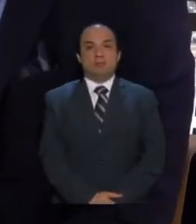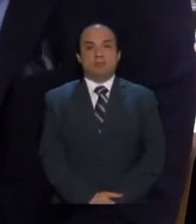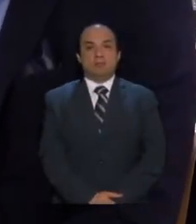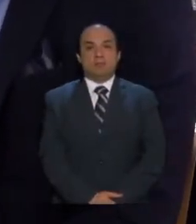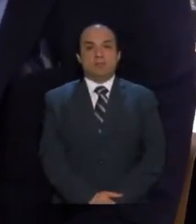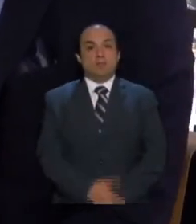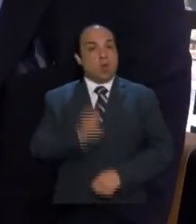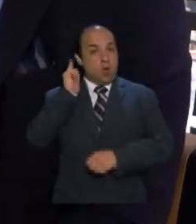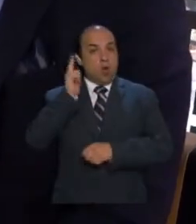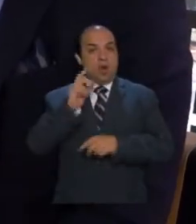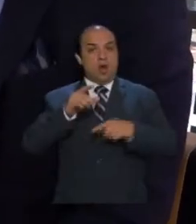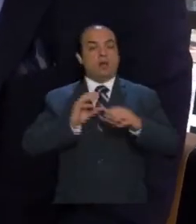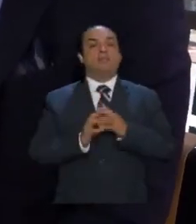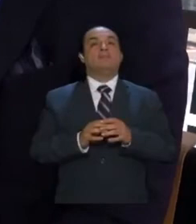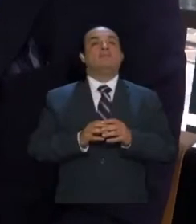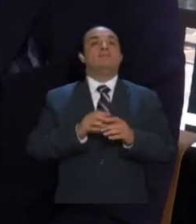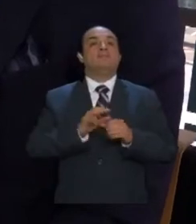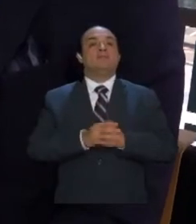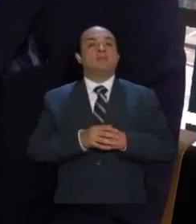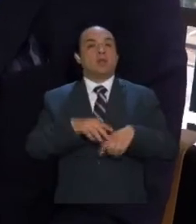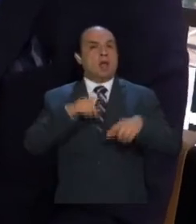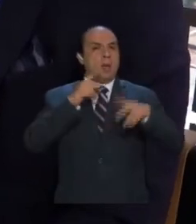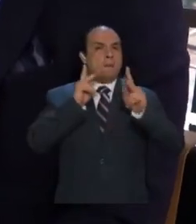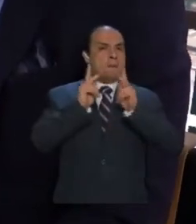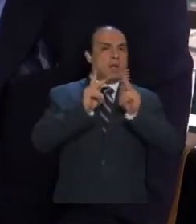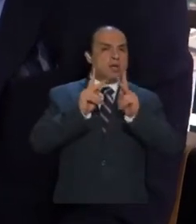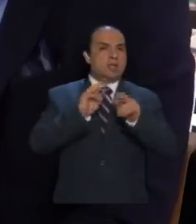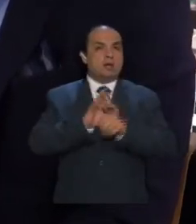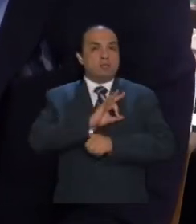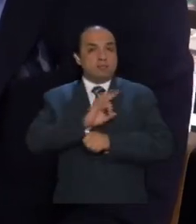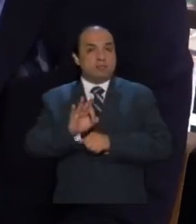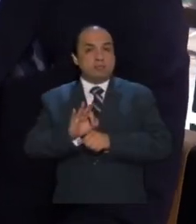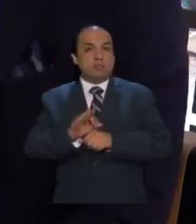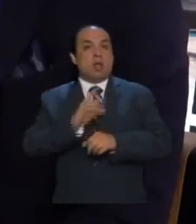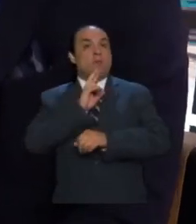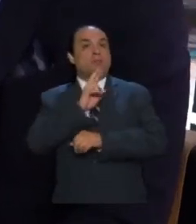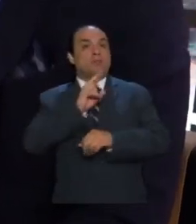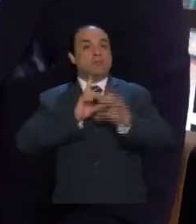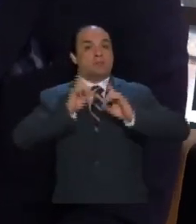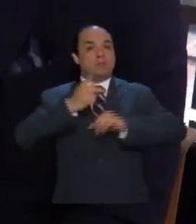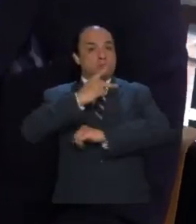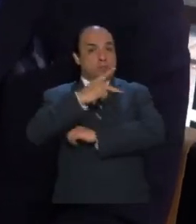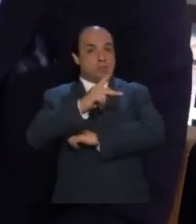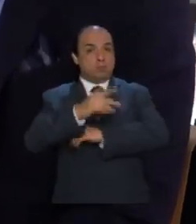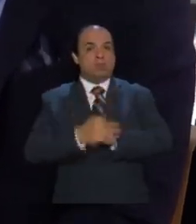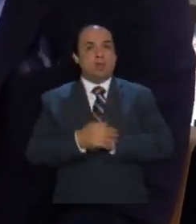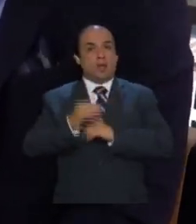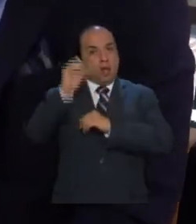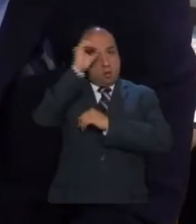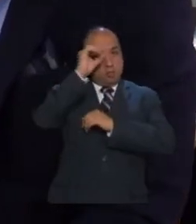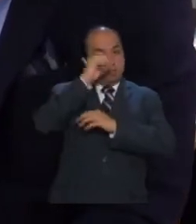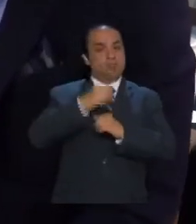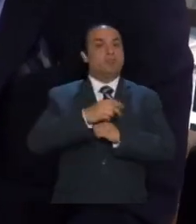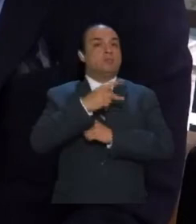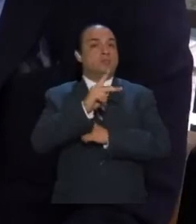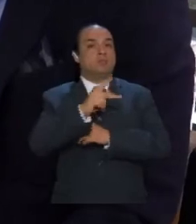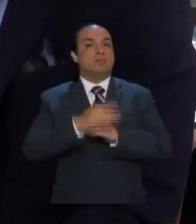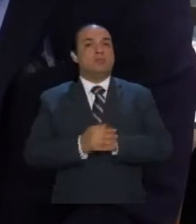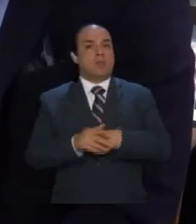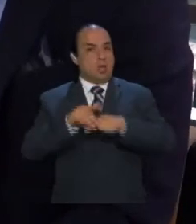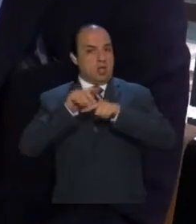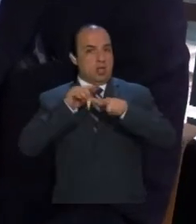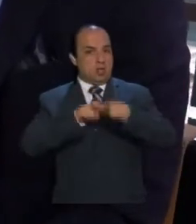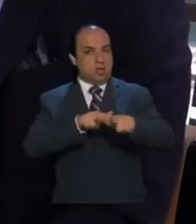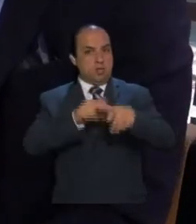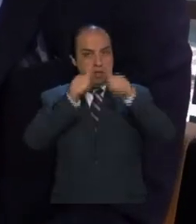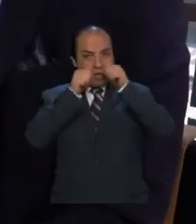conversación haber podido dar atención a sus dudas, a sus observaciones, y pues seguiremos